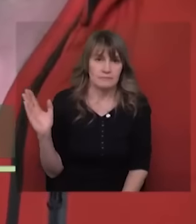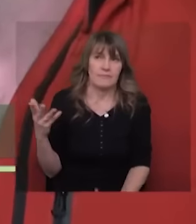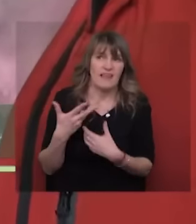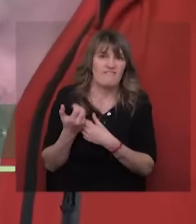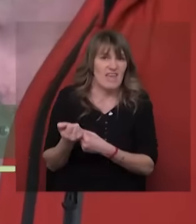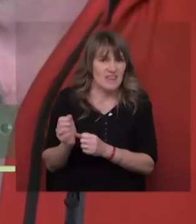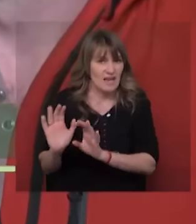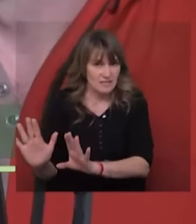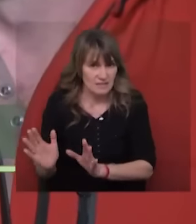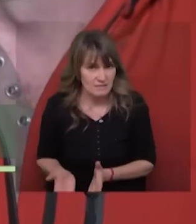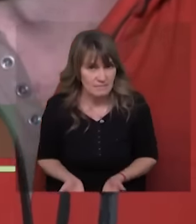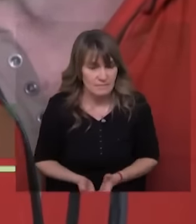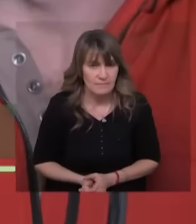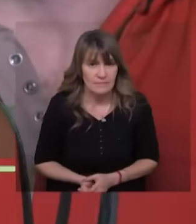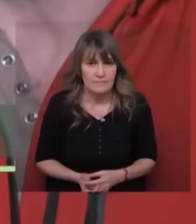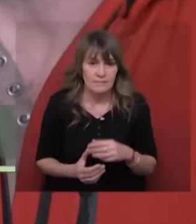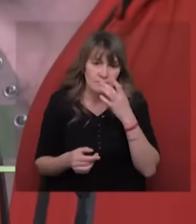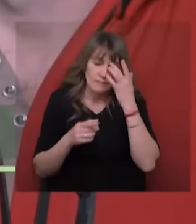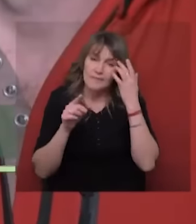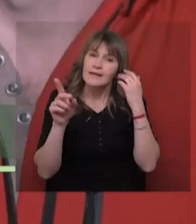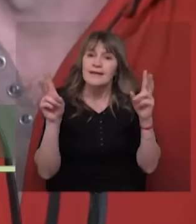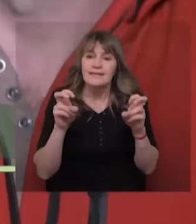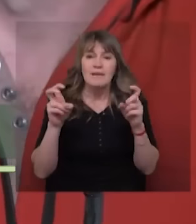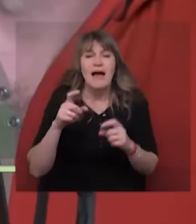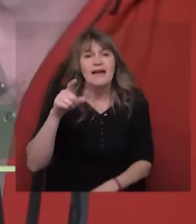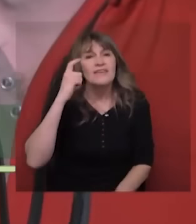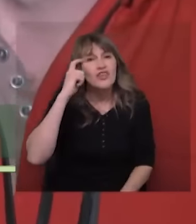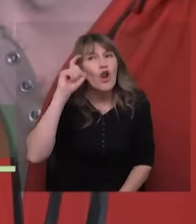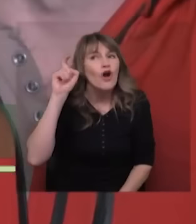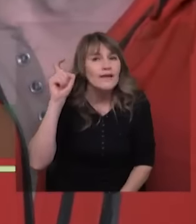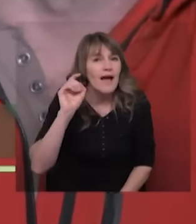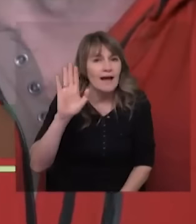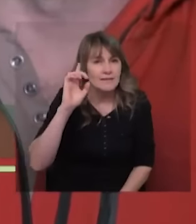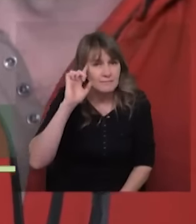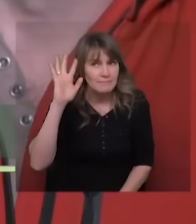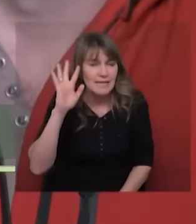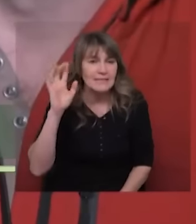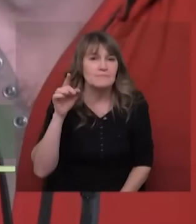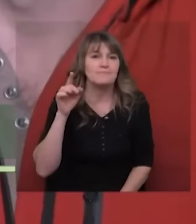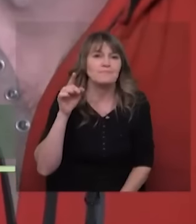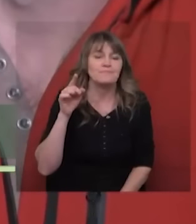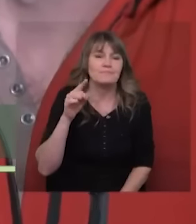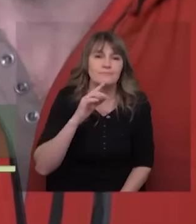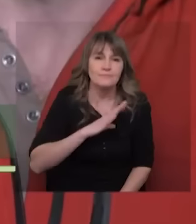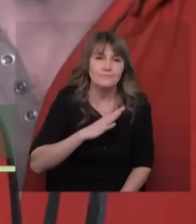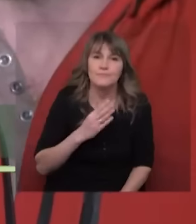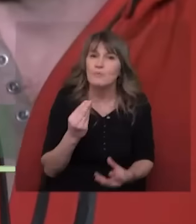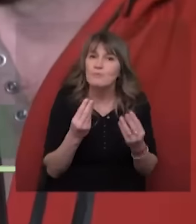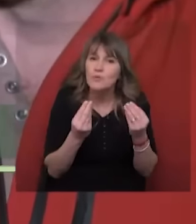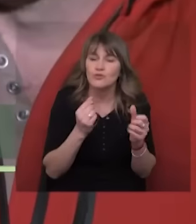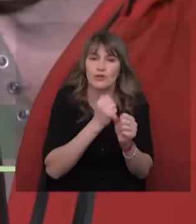definitiva Ahora hay un tema ideológico de alguna forma porque quizás bueno Muchos